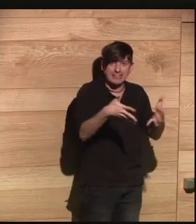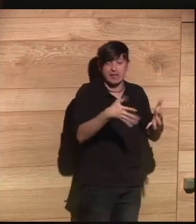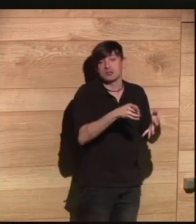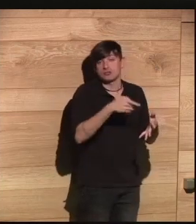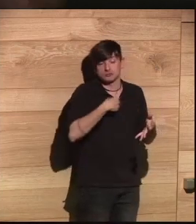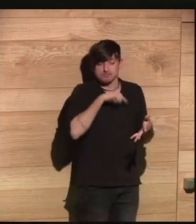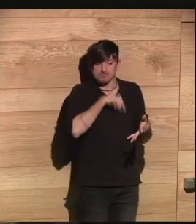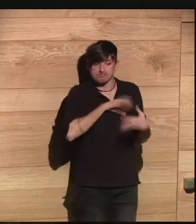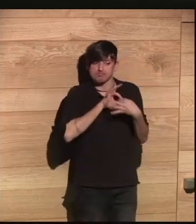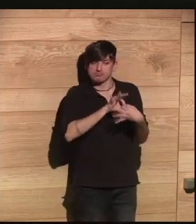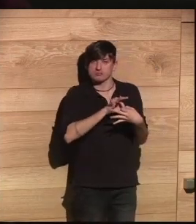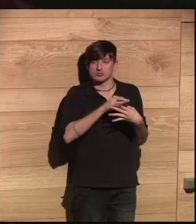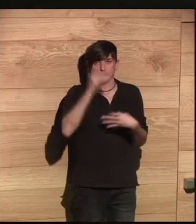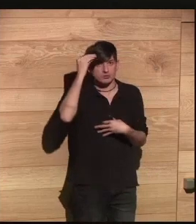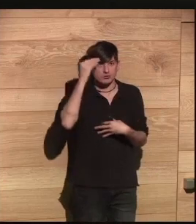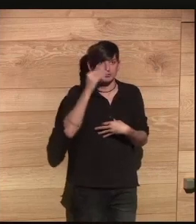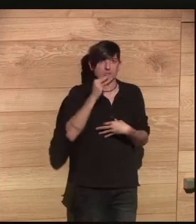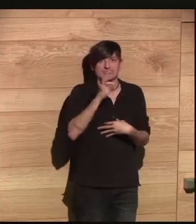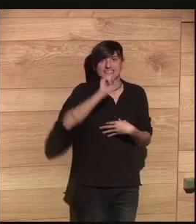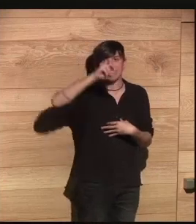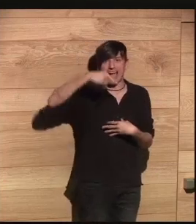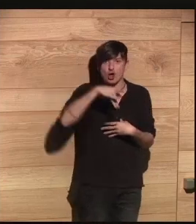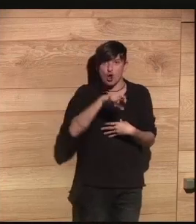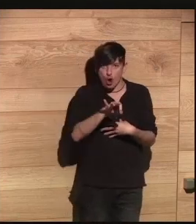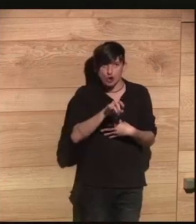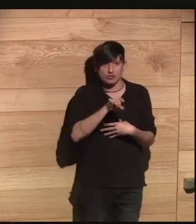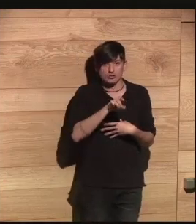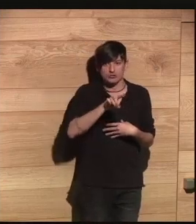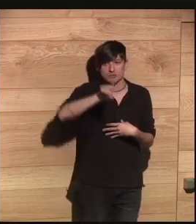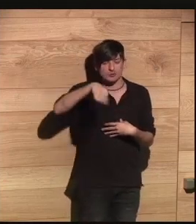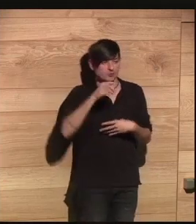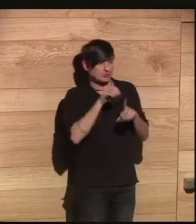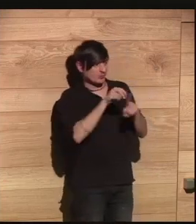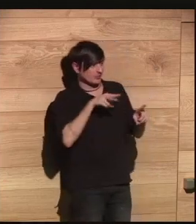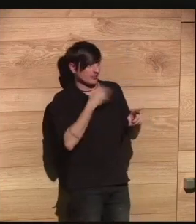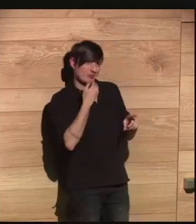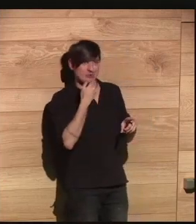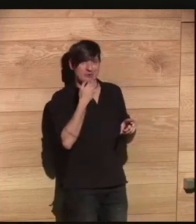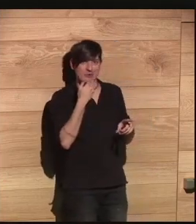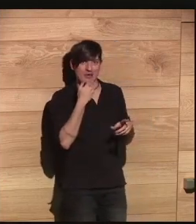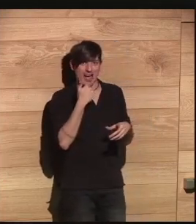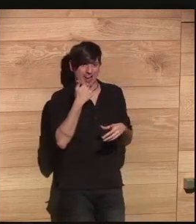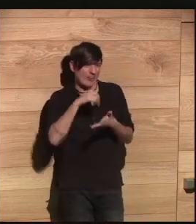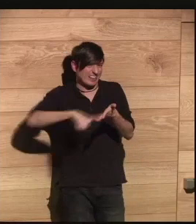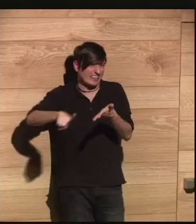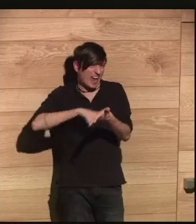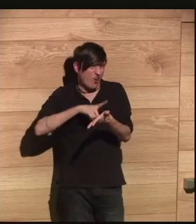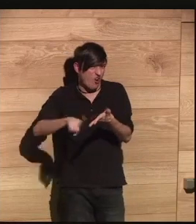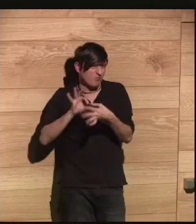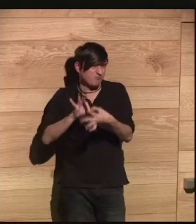eso y creo que es un tango, o creo que es una melodía de un tango, y de ustedes de este lado lo ven como una raíz gitana,